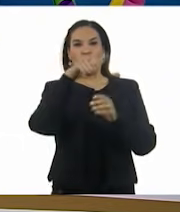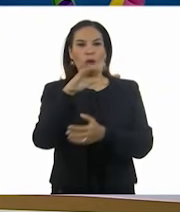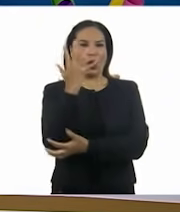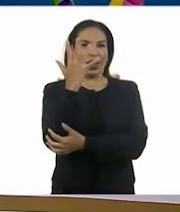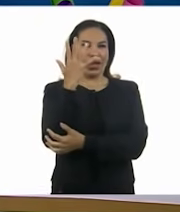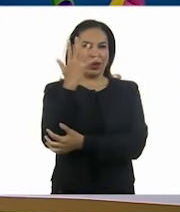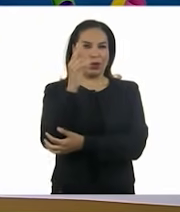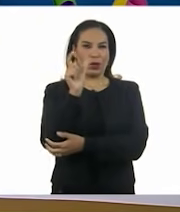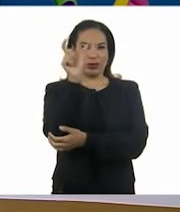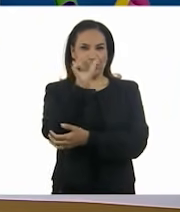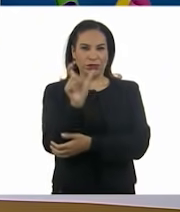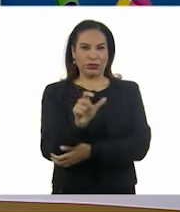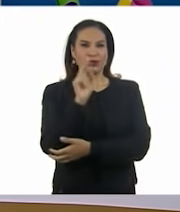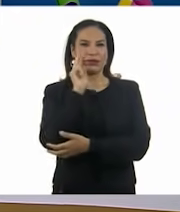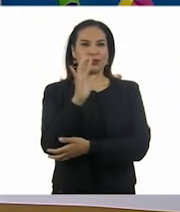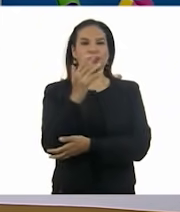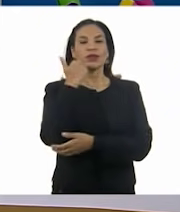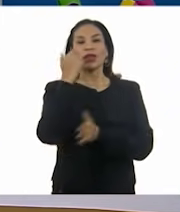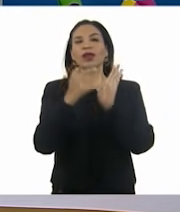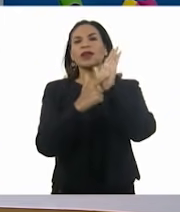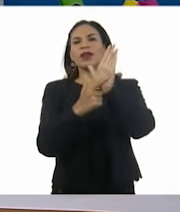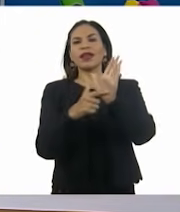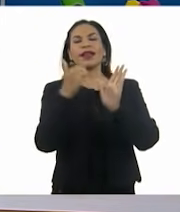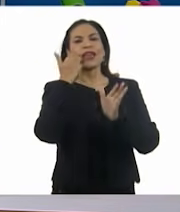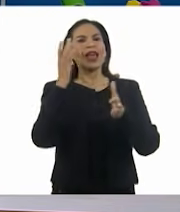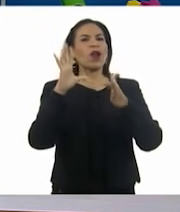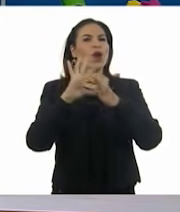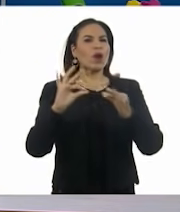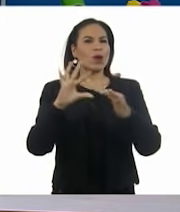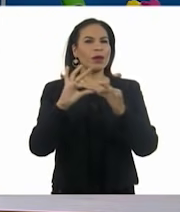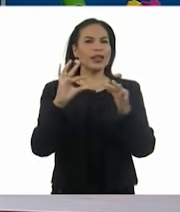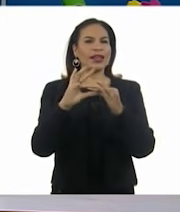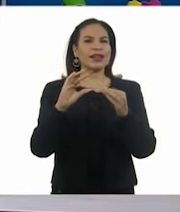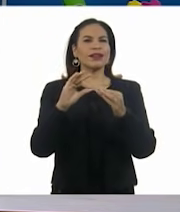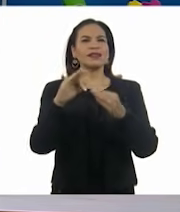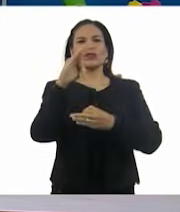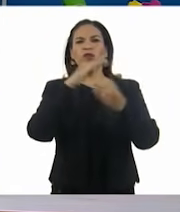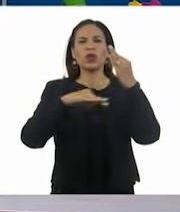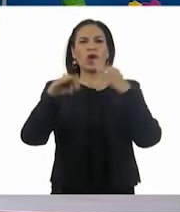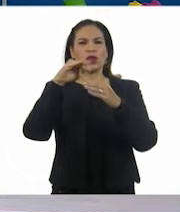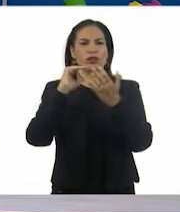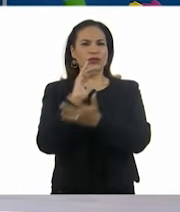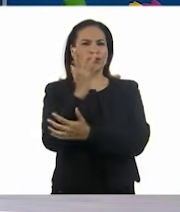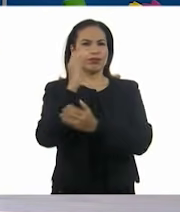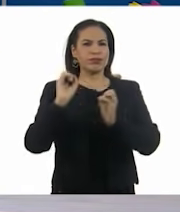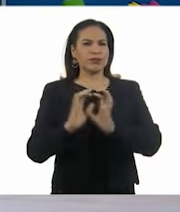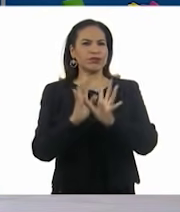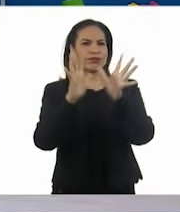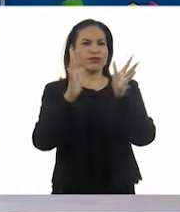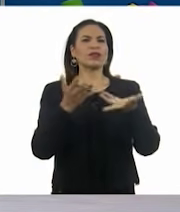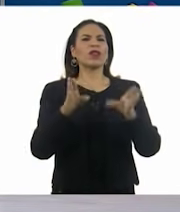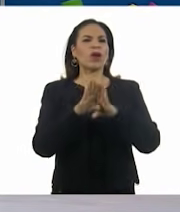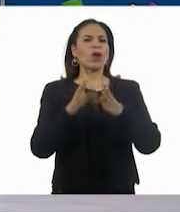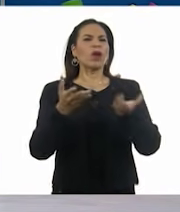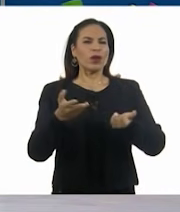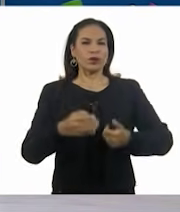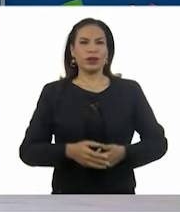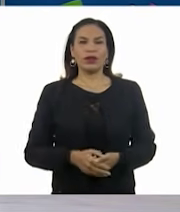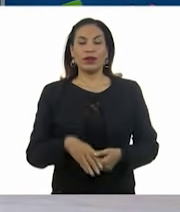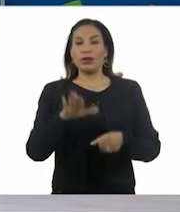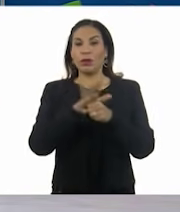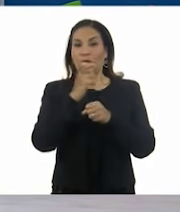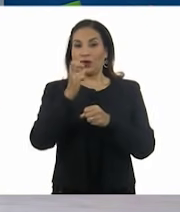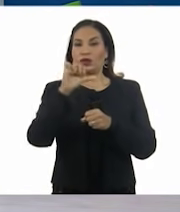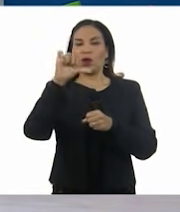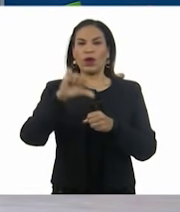árbol. Me gustaría mostrarles y quiero comentarles todas las partes que lo conforman. ¿De acuerdo? Y de